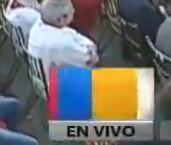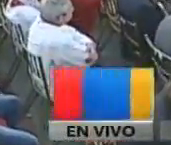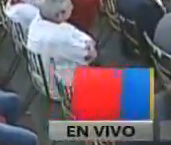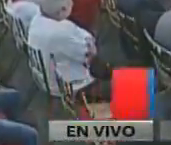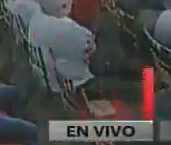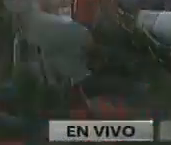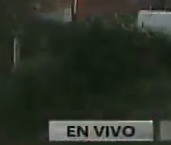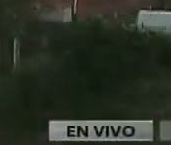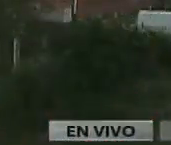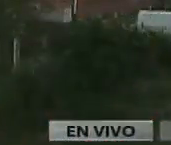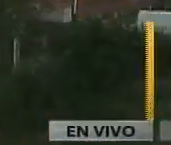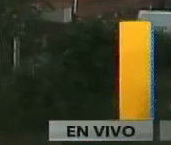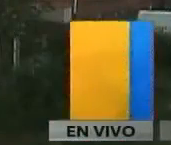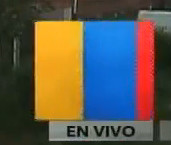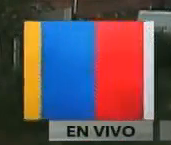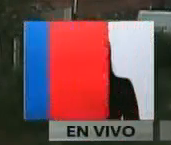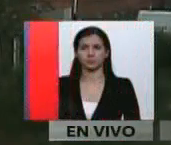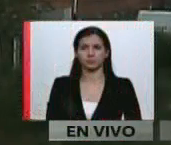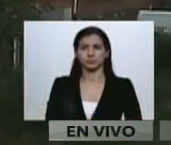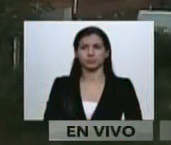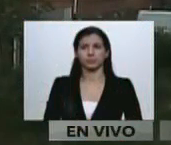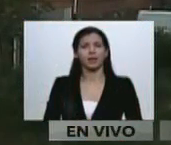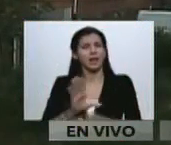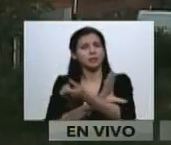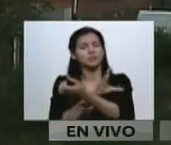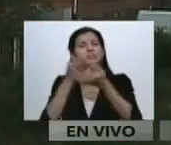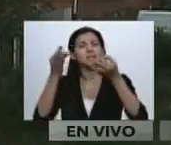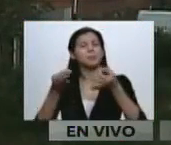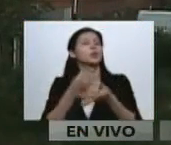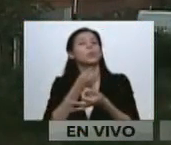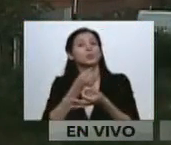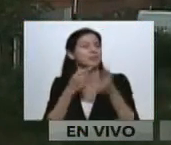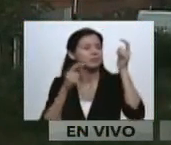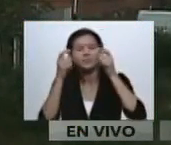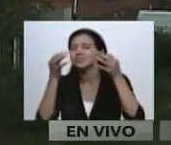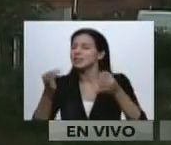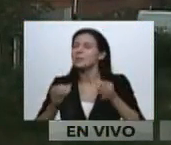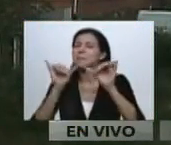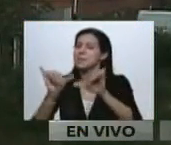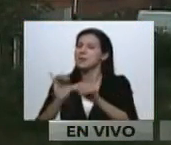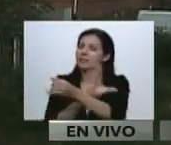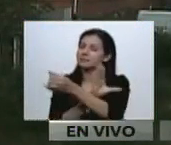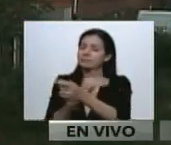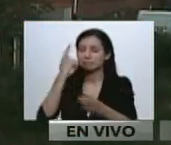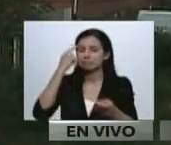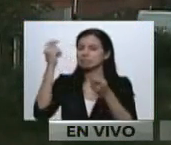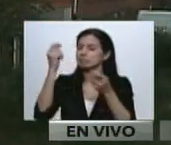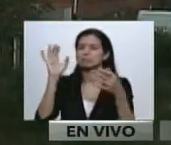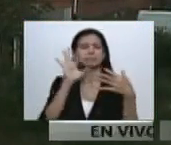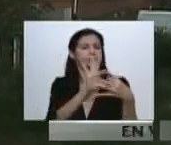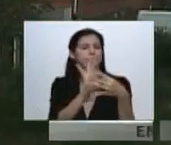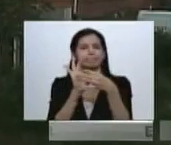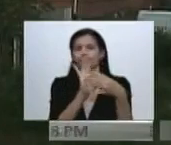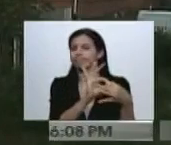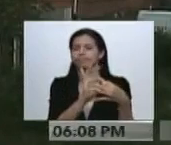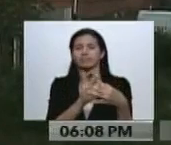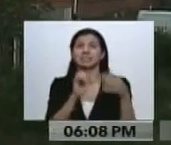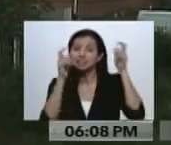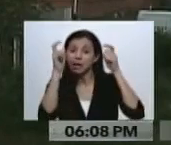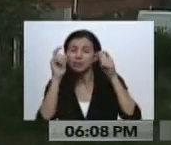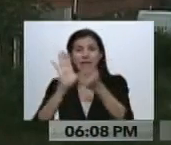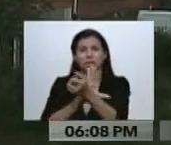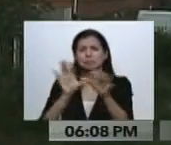al comandante Hugo Chávez y que sin lugar a dudas hoy permanece muy asociada a lo que es su nombre y su